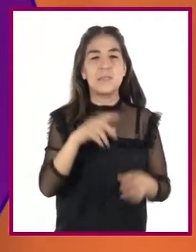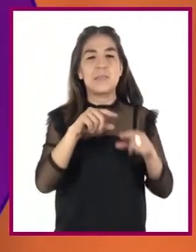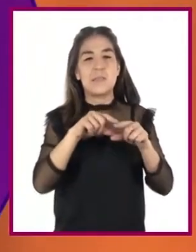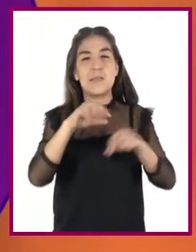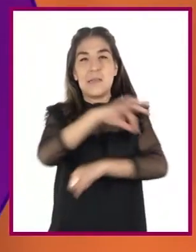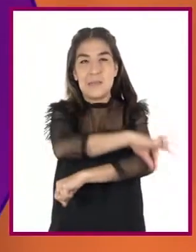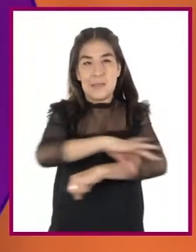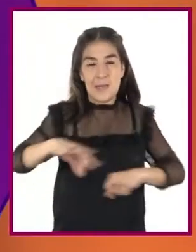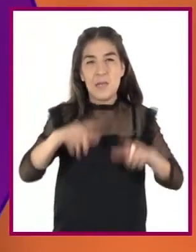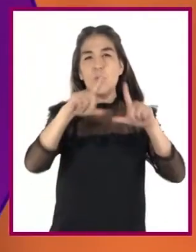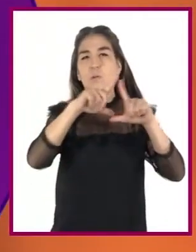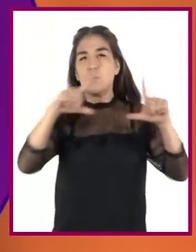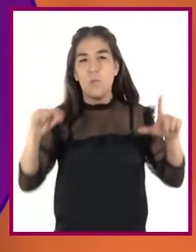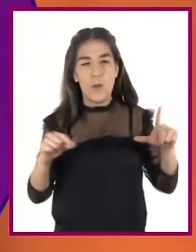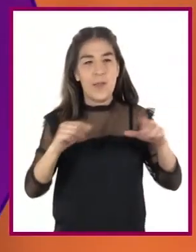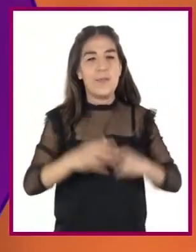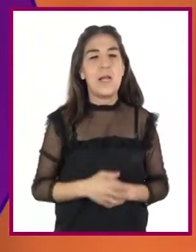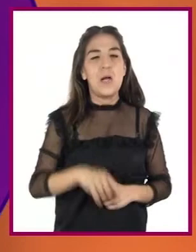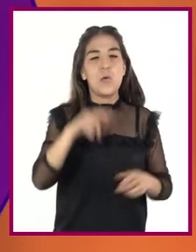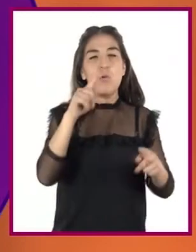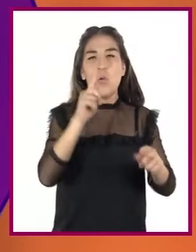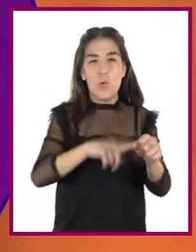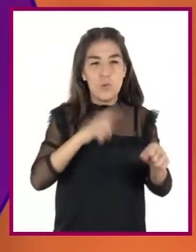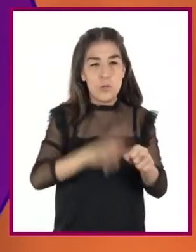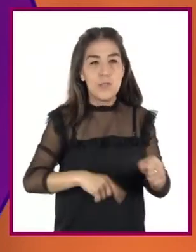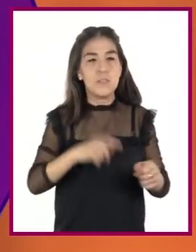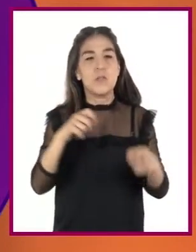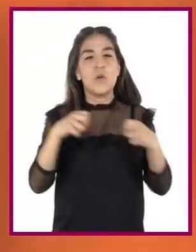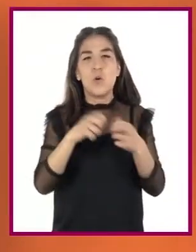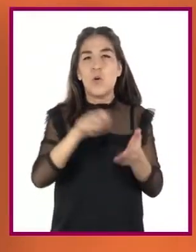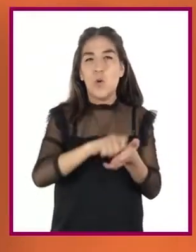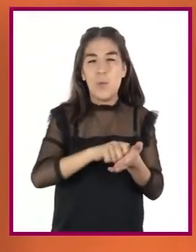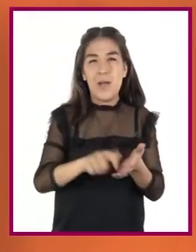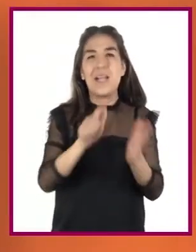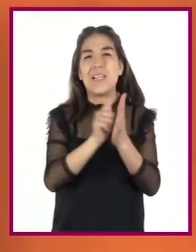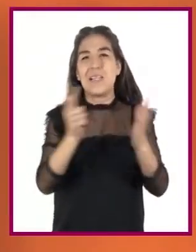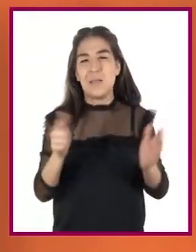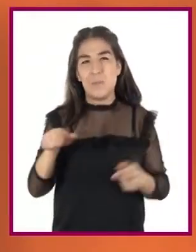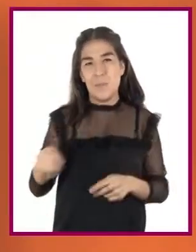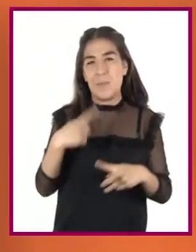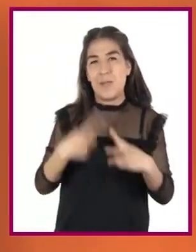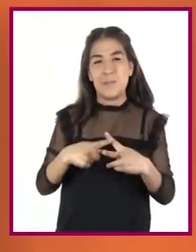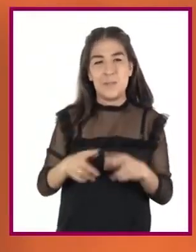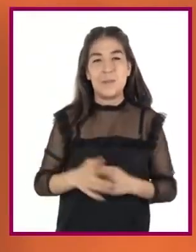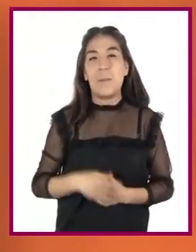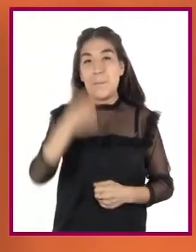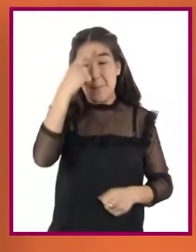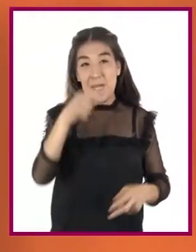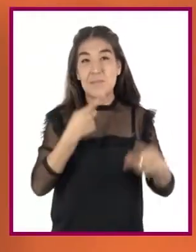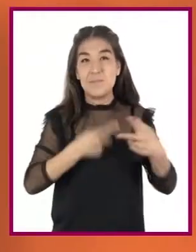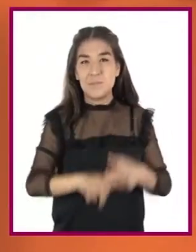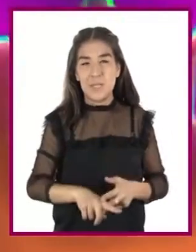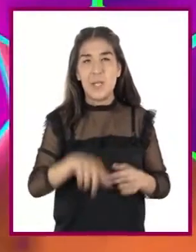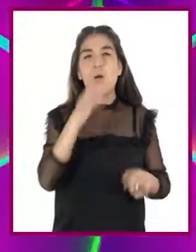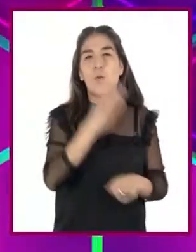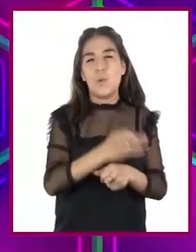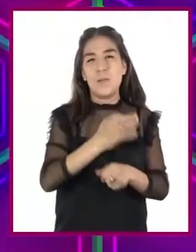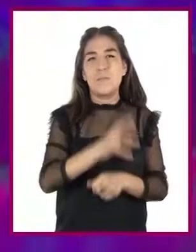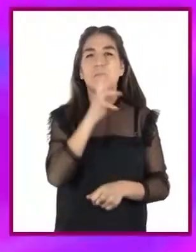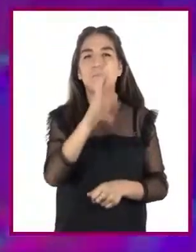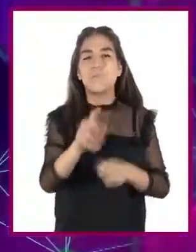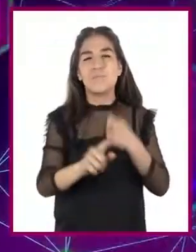regla o escuadra, colores, goma y libro de texto. Para iniciar, vamos a resolver el siguiente